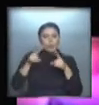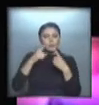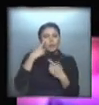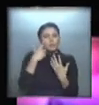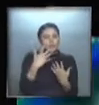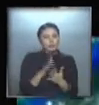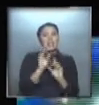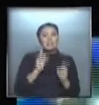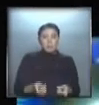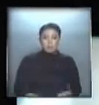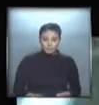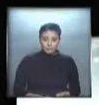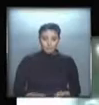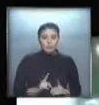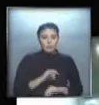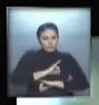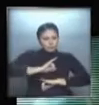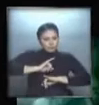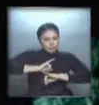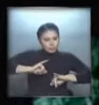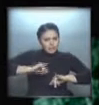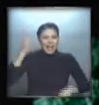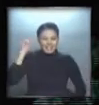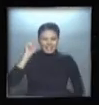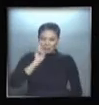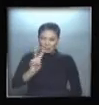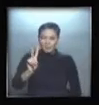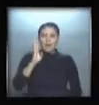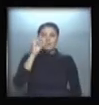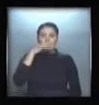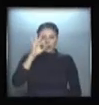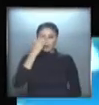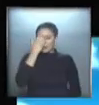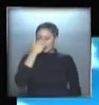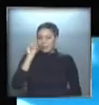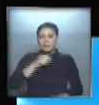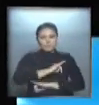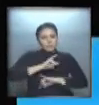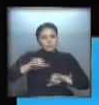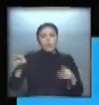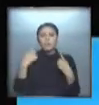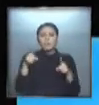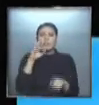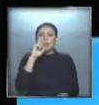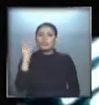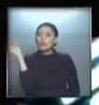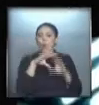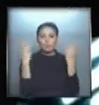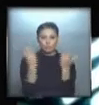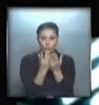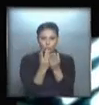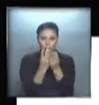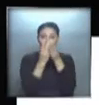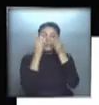Velvet Underground y que además ha dejado influencias, recién veías a Bono en pantalla, ha dejado influencias en los músicos de rock del mundo.